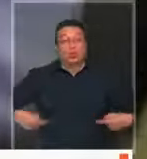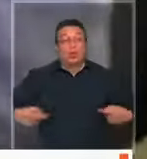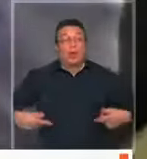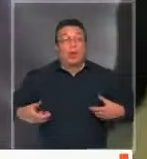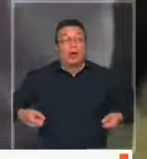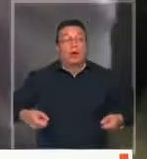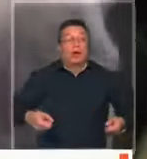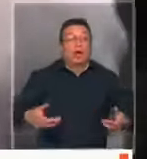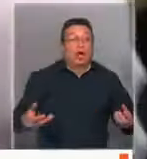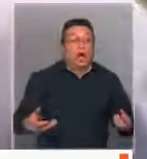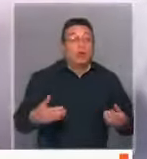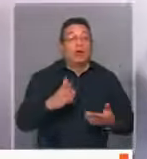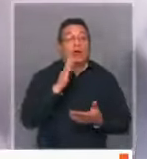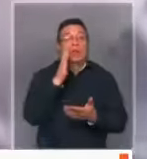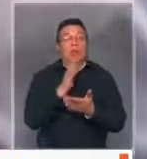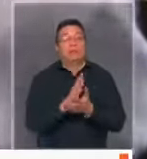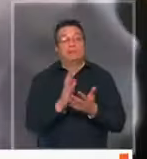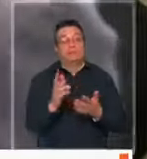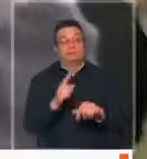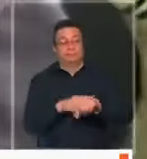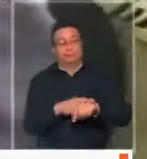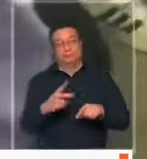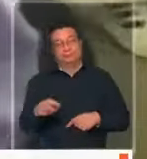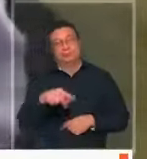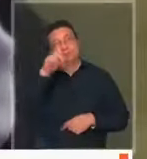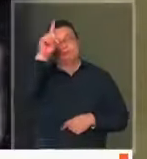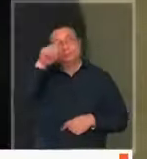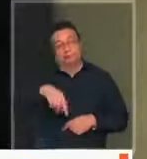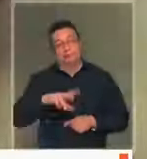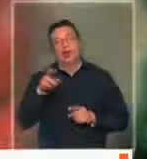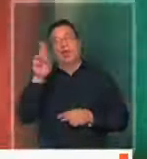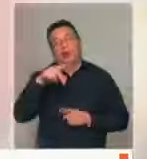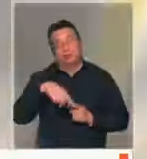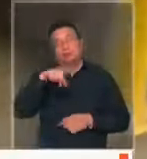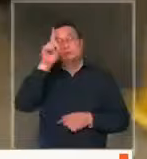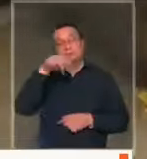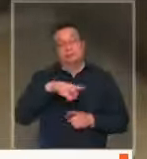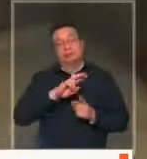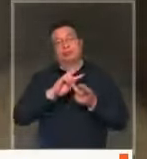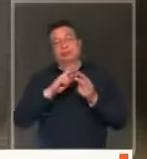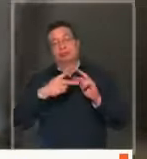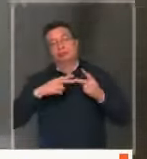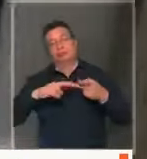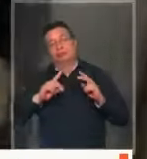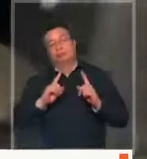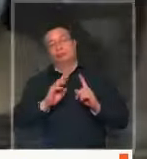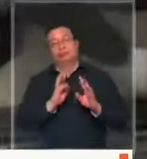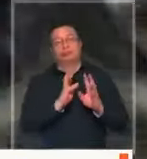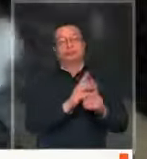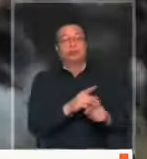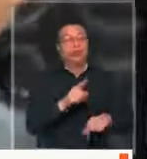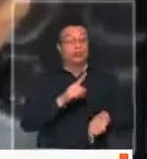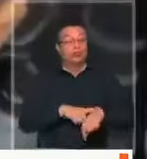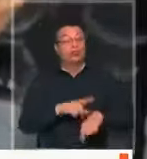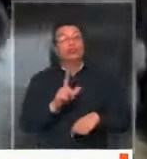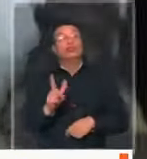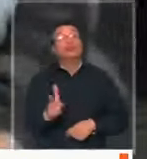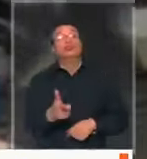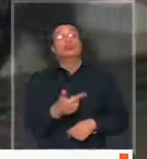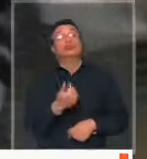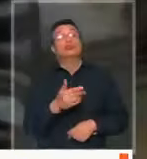ruedas. Deben dejar pasar 2 subidas de ascensor antes de su turno. Ahora nos toca. ¿Después de cuántos minutos?